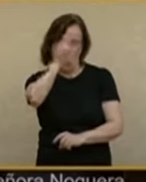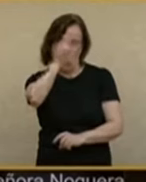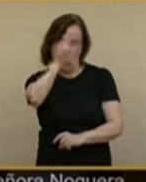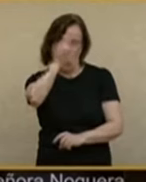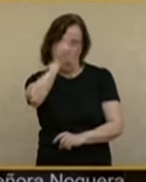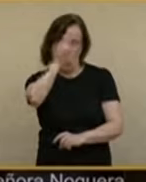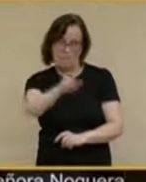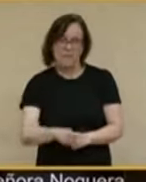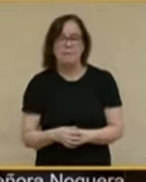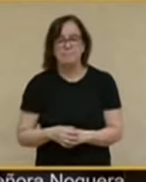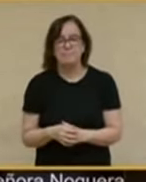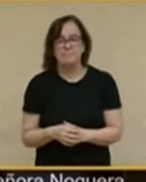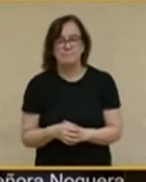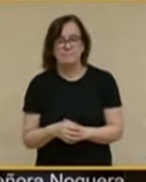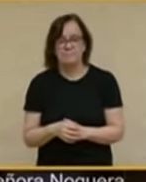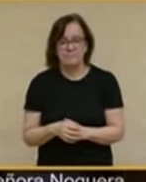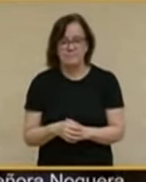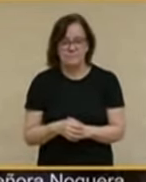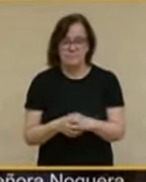después.